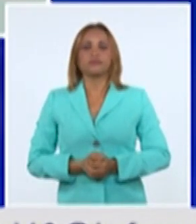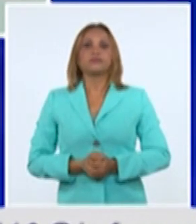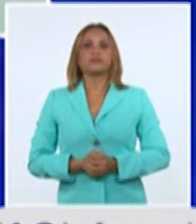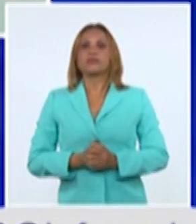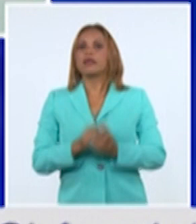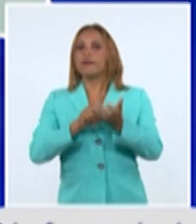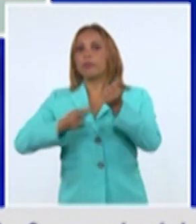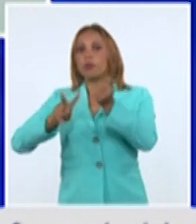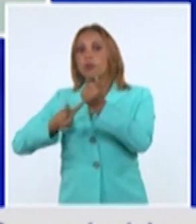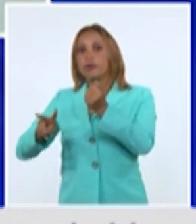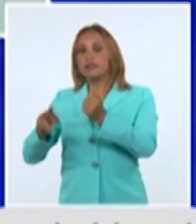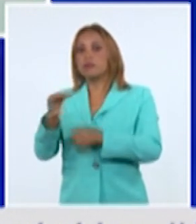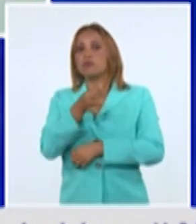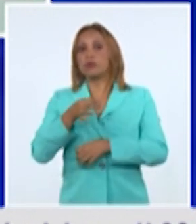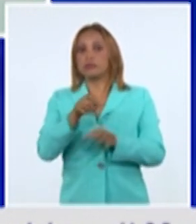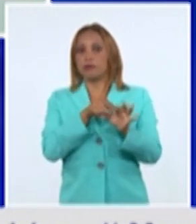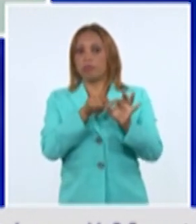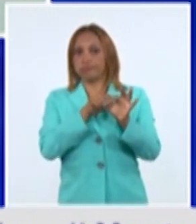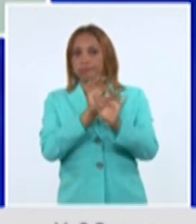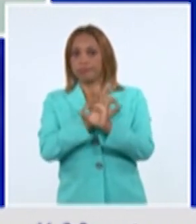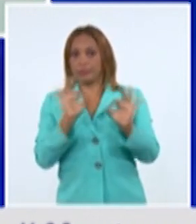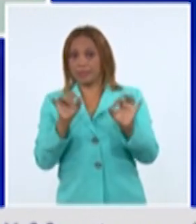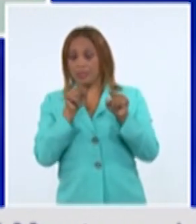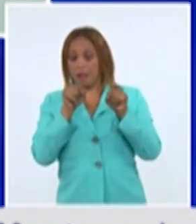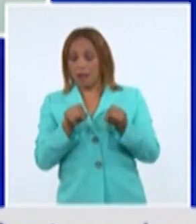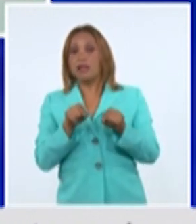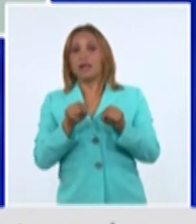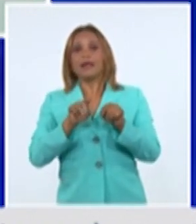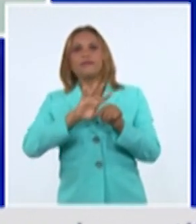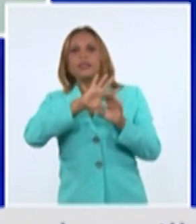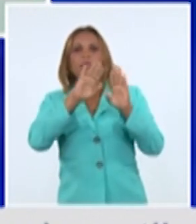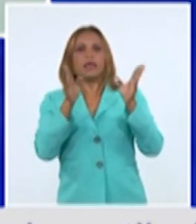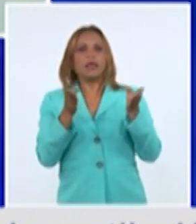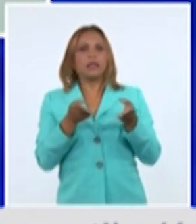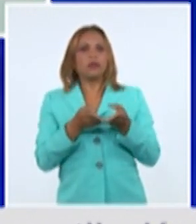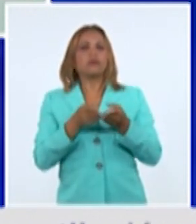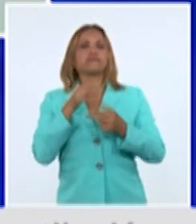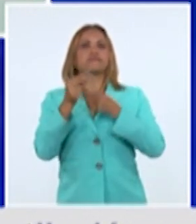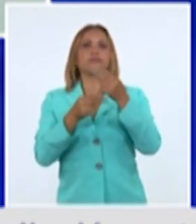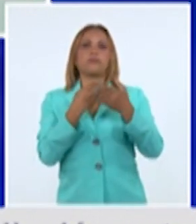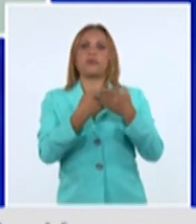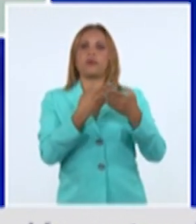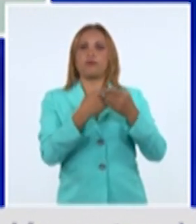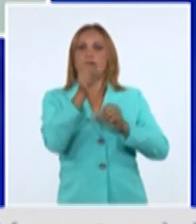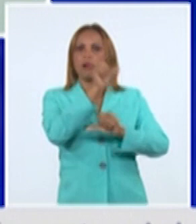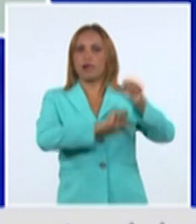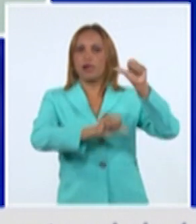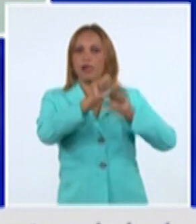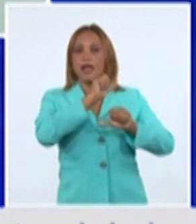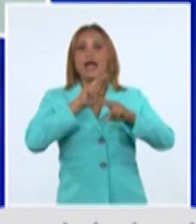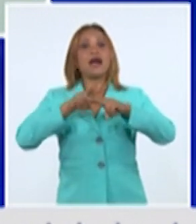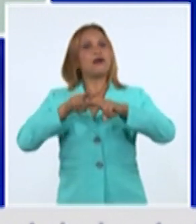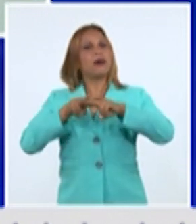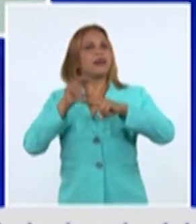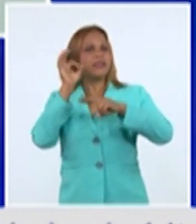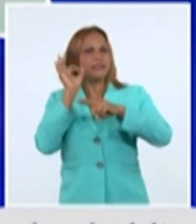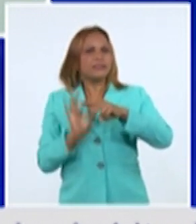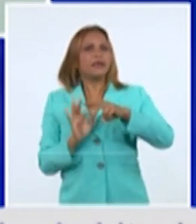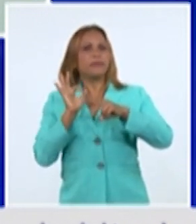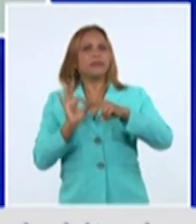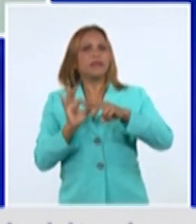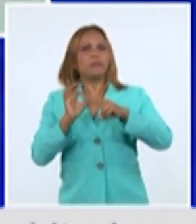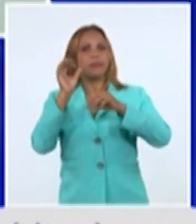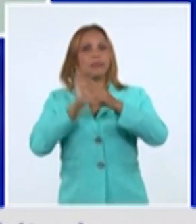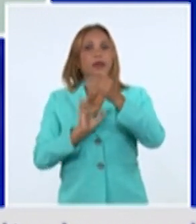provincias y el municipio especial Isla de la Juventud se procesaron muestras. La Habana, como siempre, con el mayor